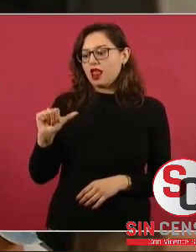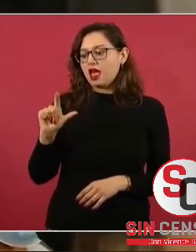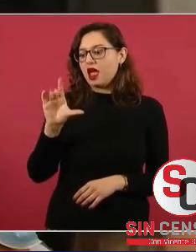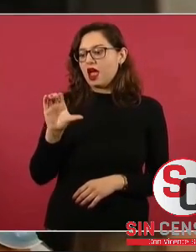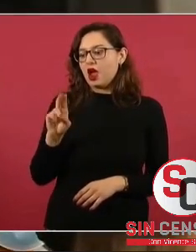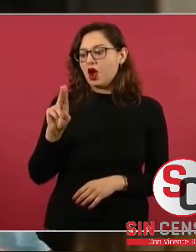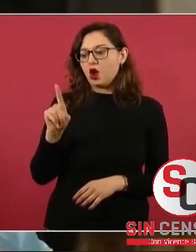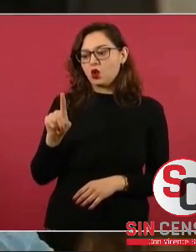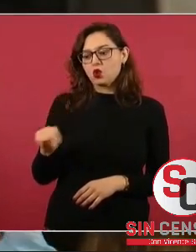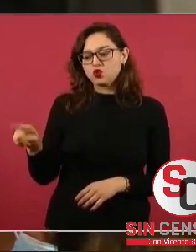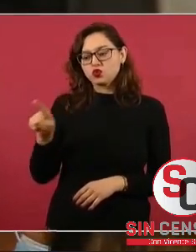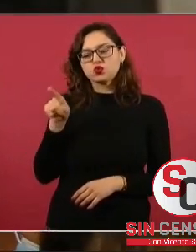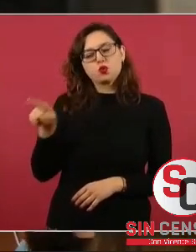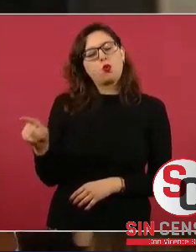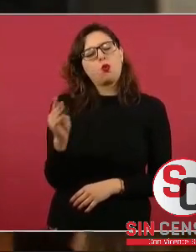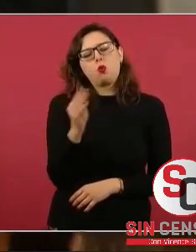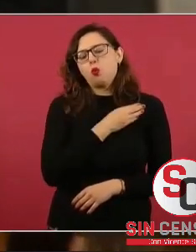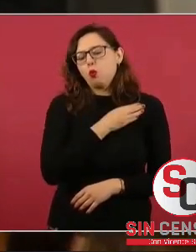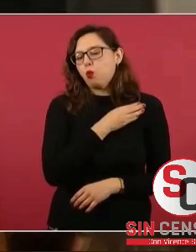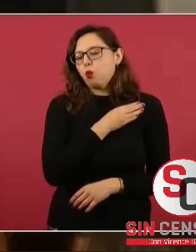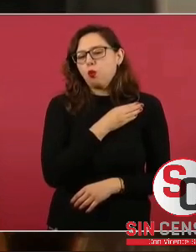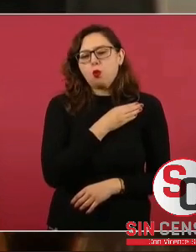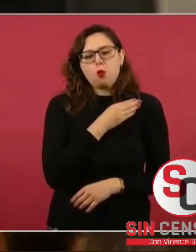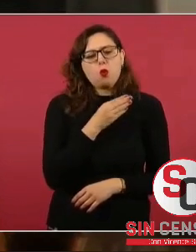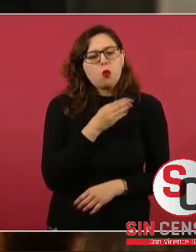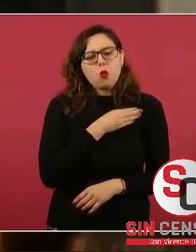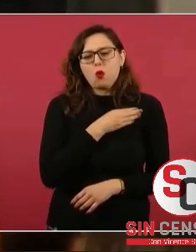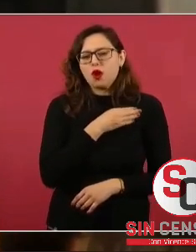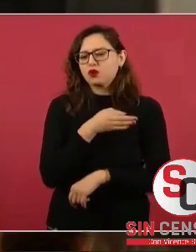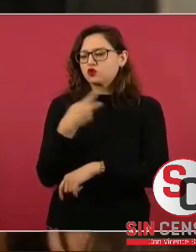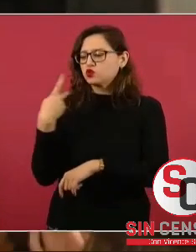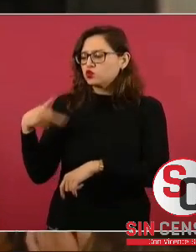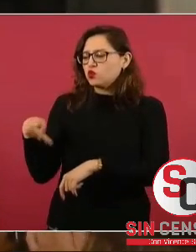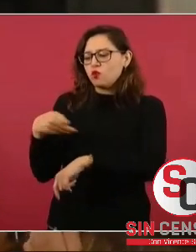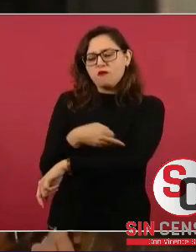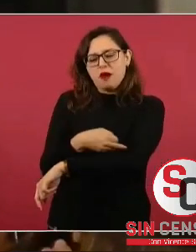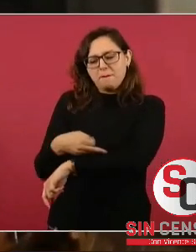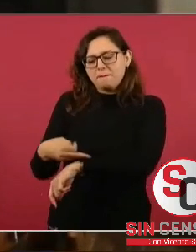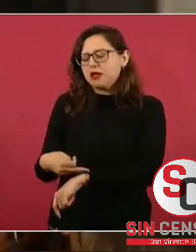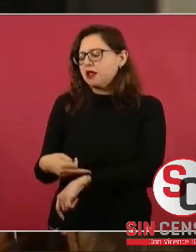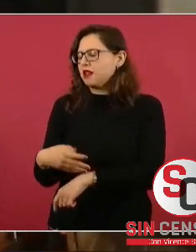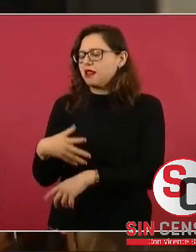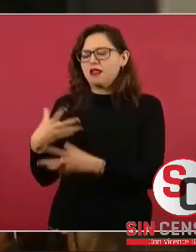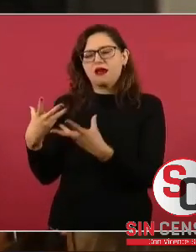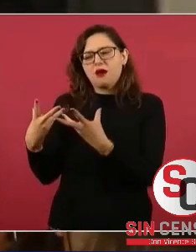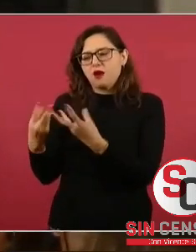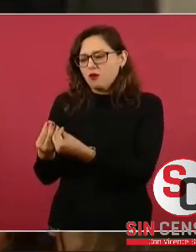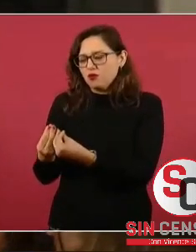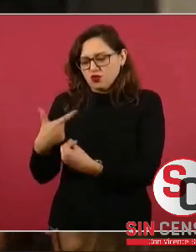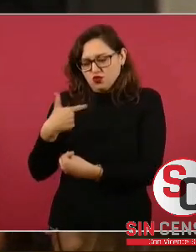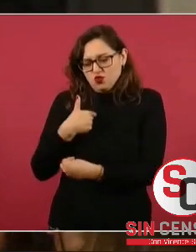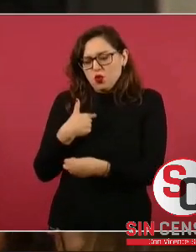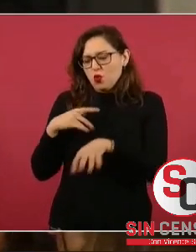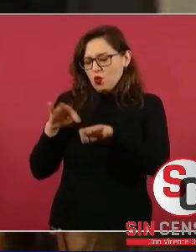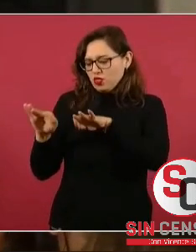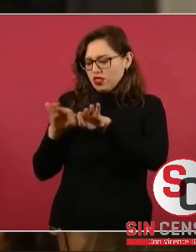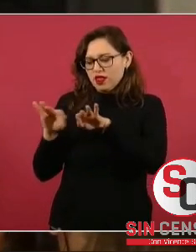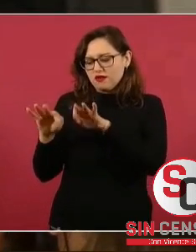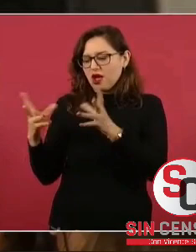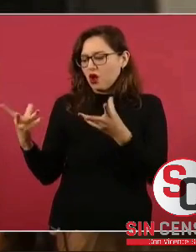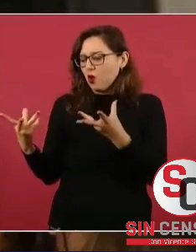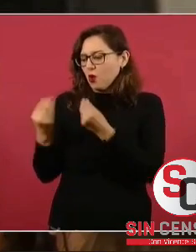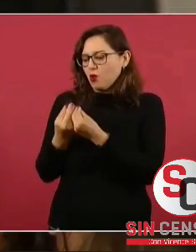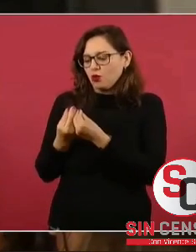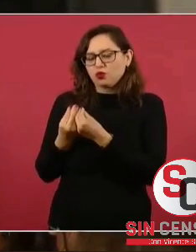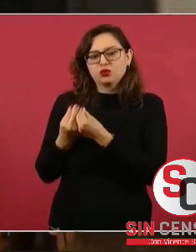un hombre de familia. En lo personal, yo compartí redacción con él en El Expreso. No vemos